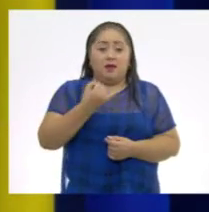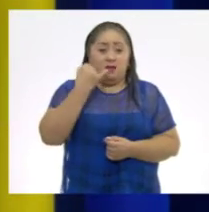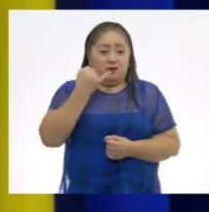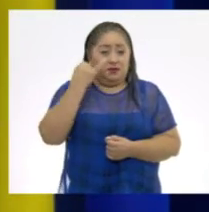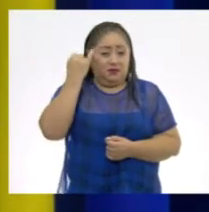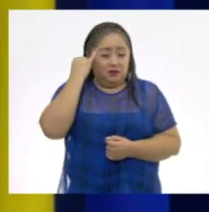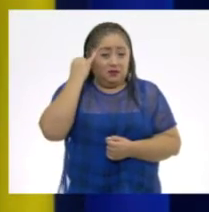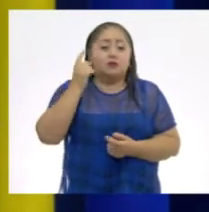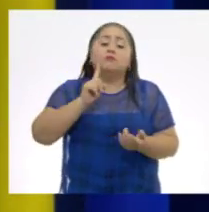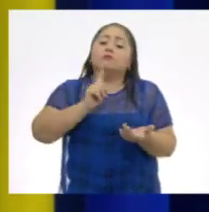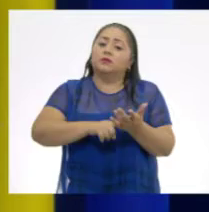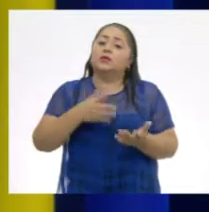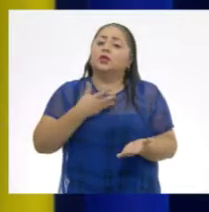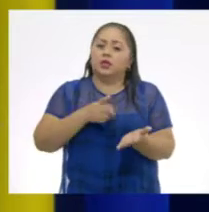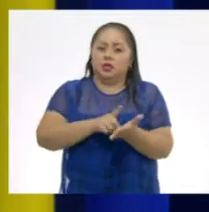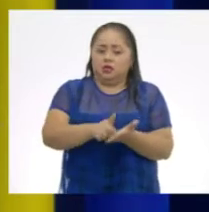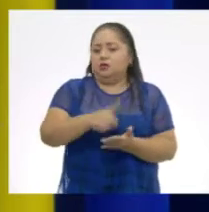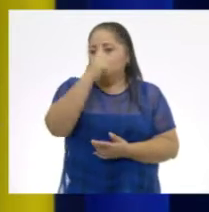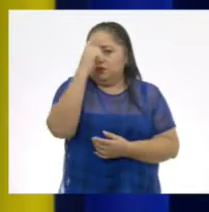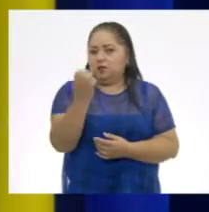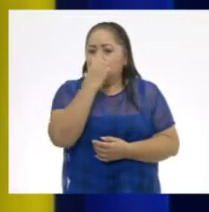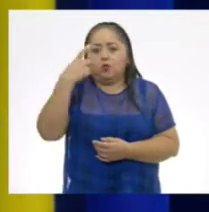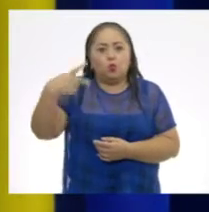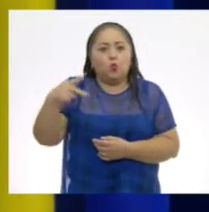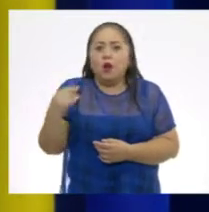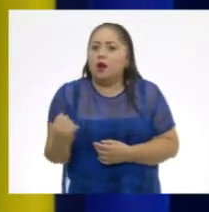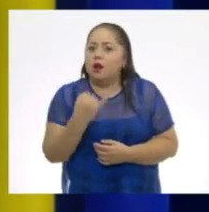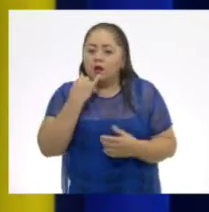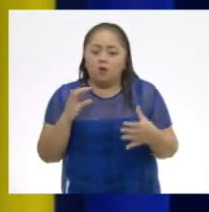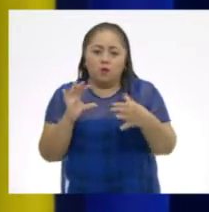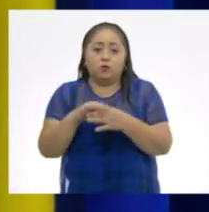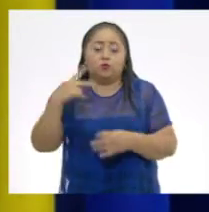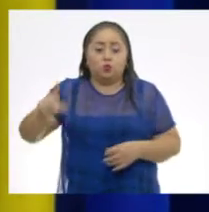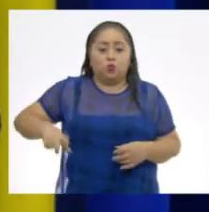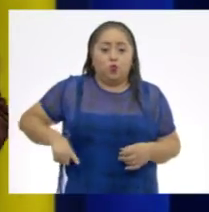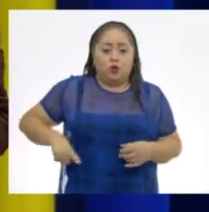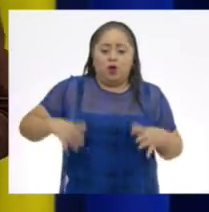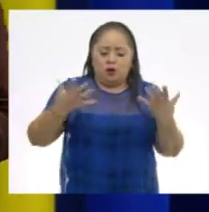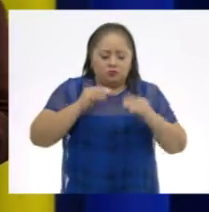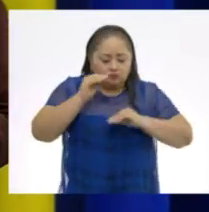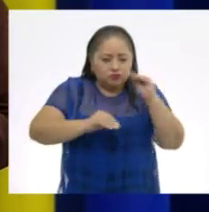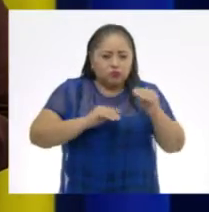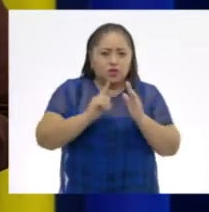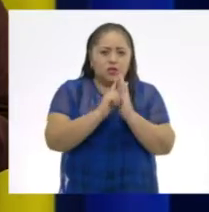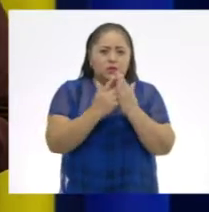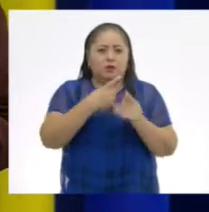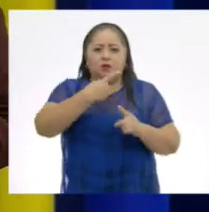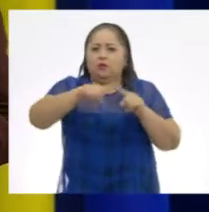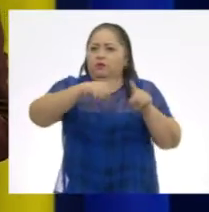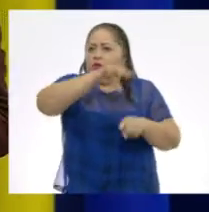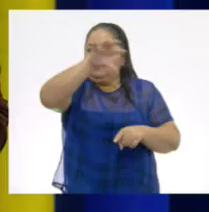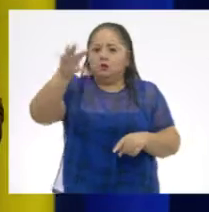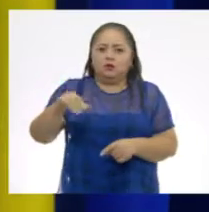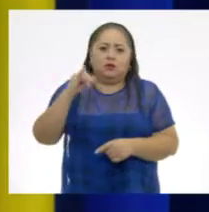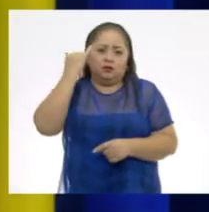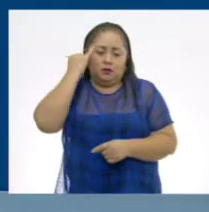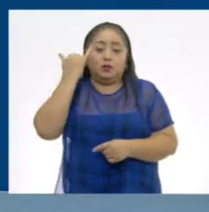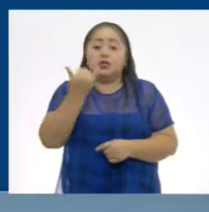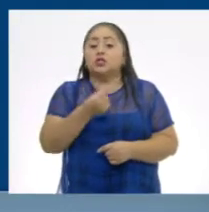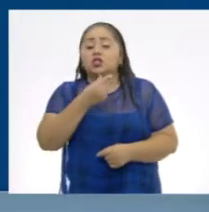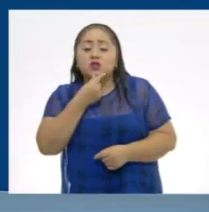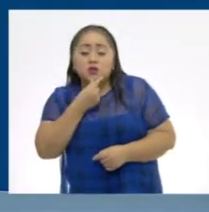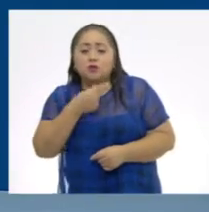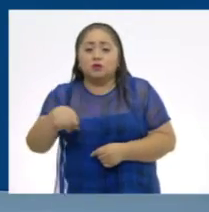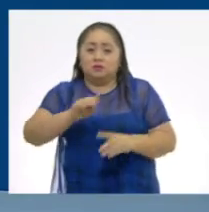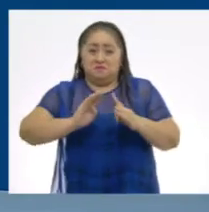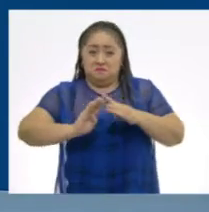indígena tienen el derecho a recibir educación en su lengua. El gobierno elabora libros en distintas lenguas indígenas y para las niñas y los